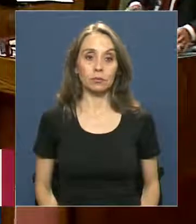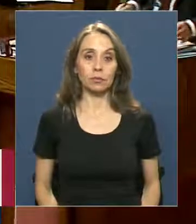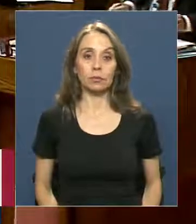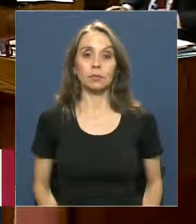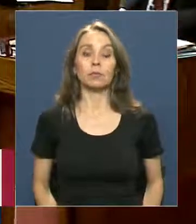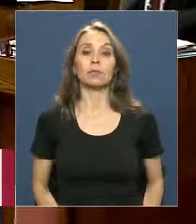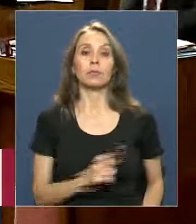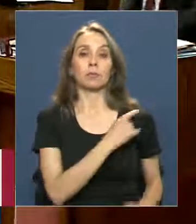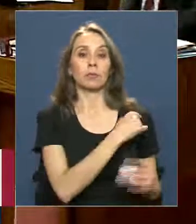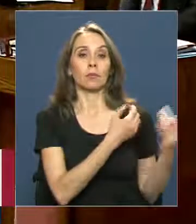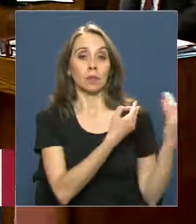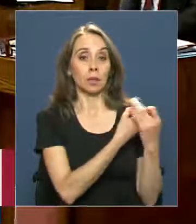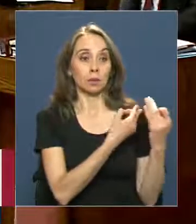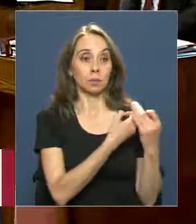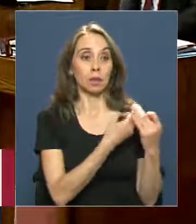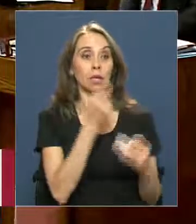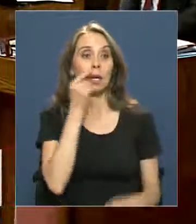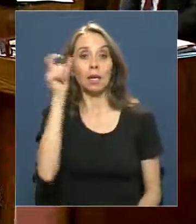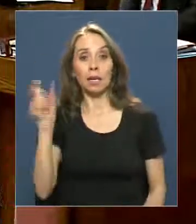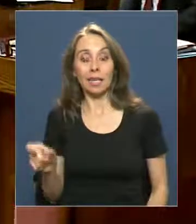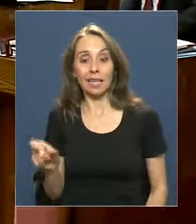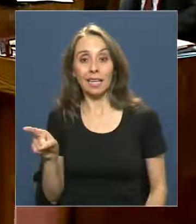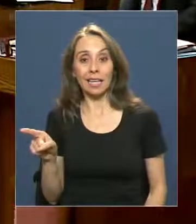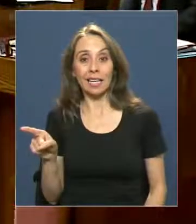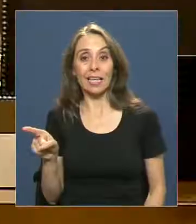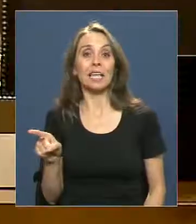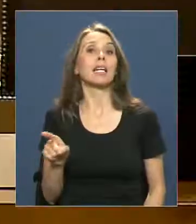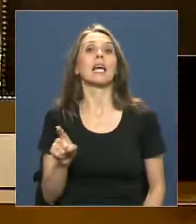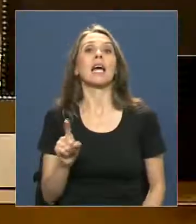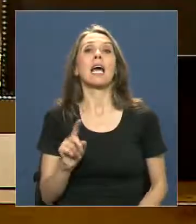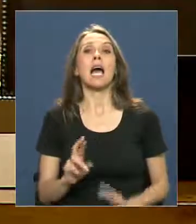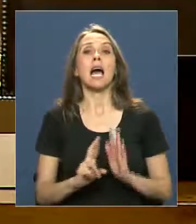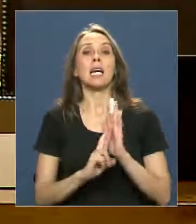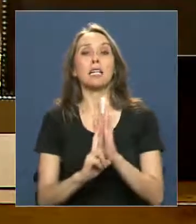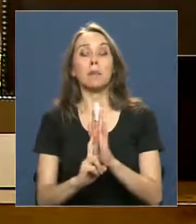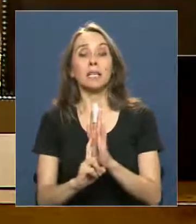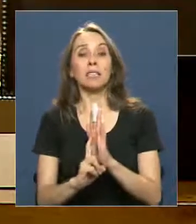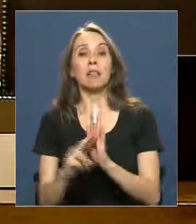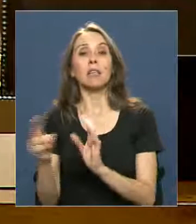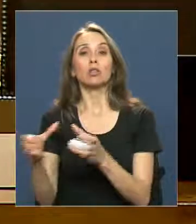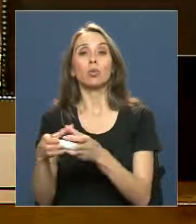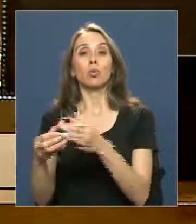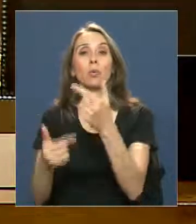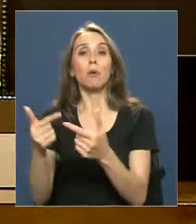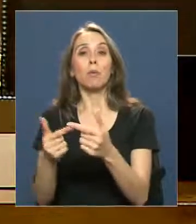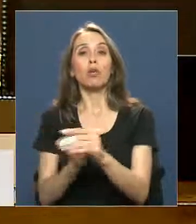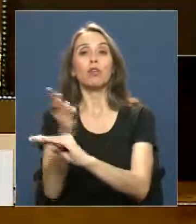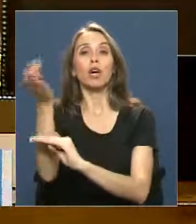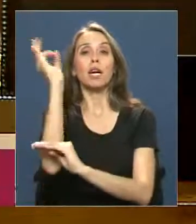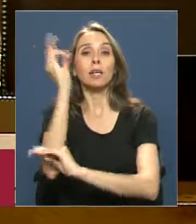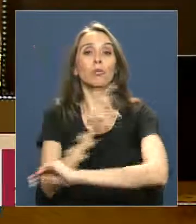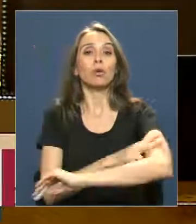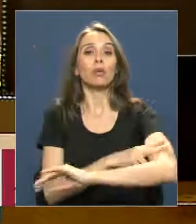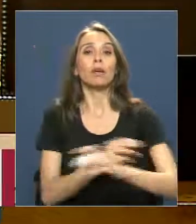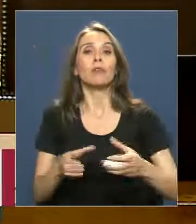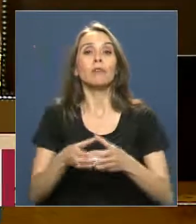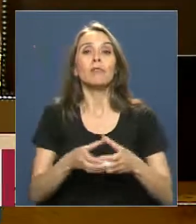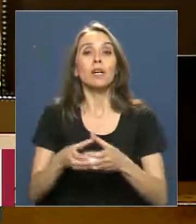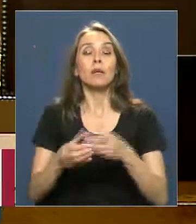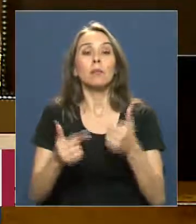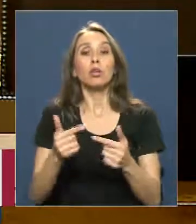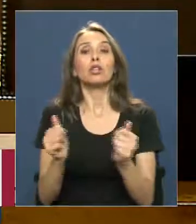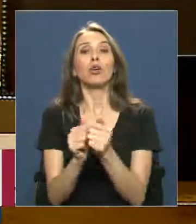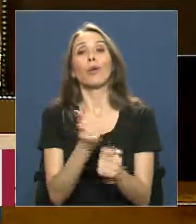Bueno, entendemos que está él como representante de su bancada en comités, por tanto vamos a suspender